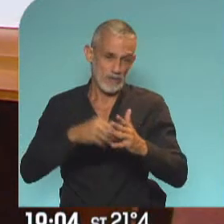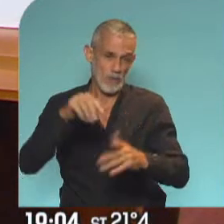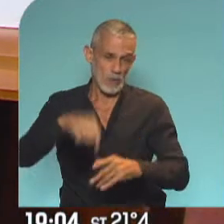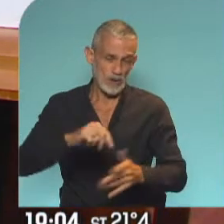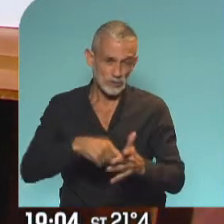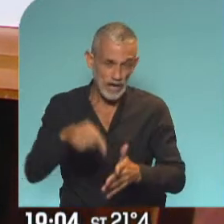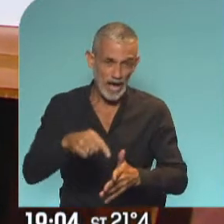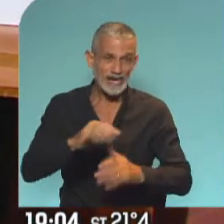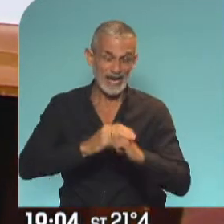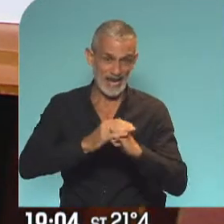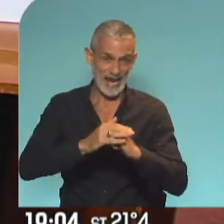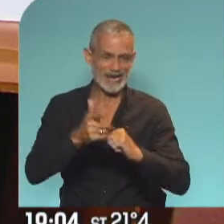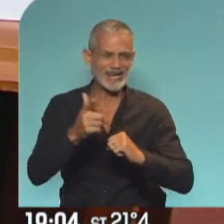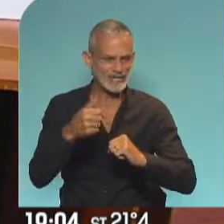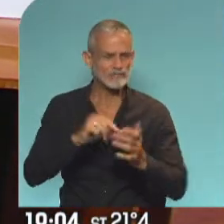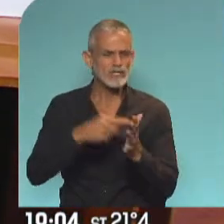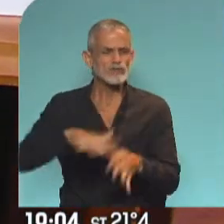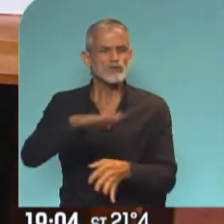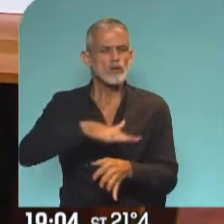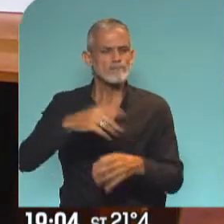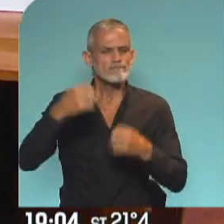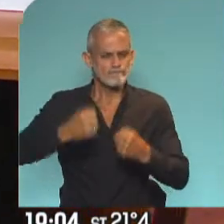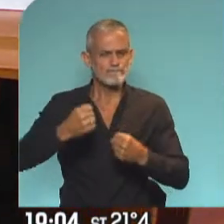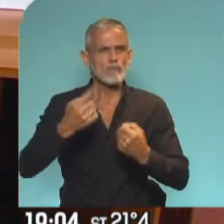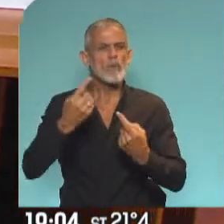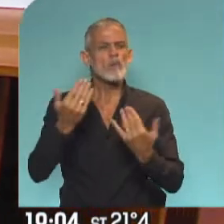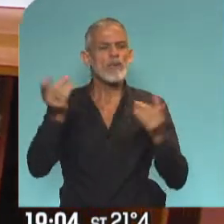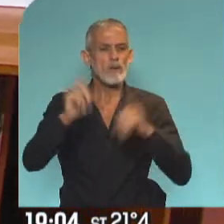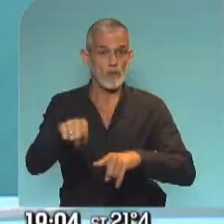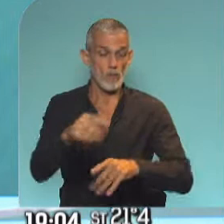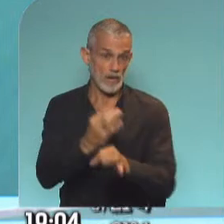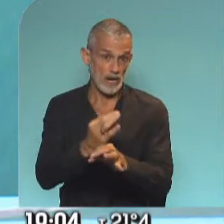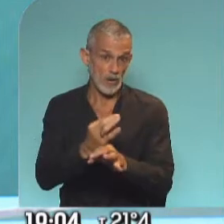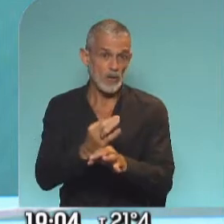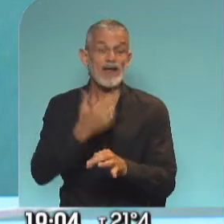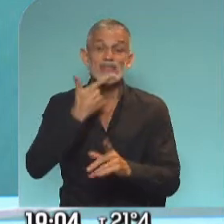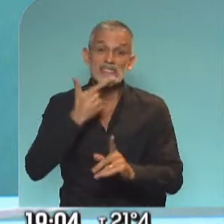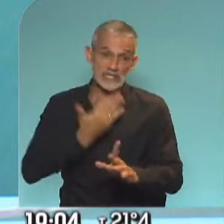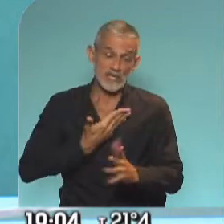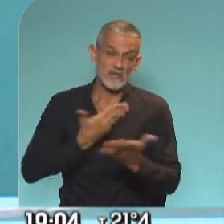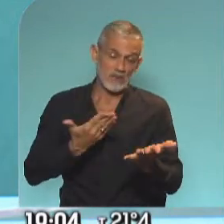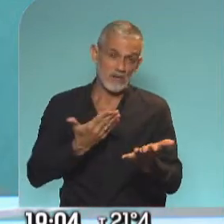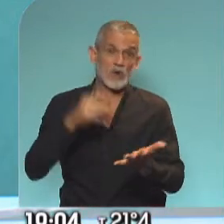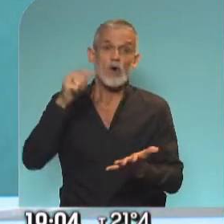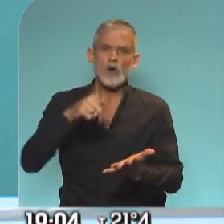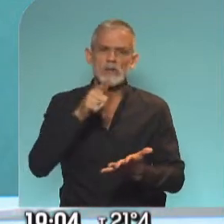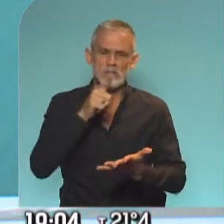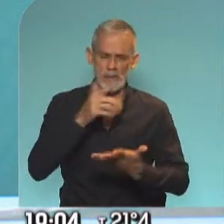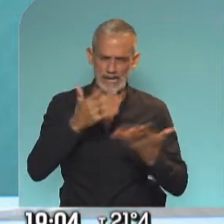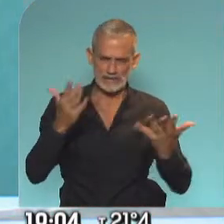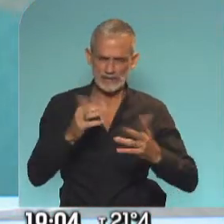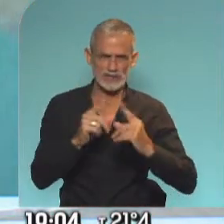ciudad creyeron y creen que pueden retomar esas clases presenciales el 17 de febrero. Hoy parece una